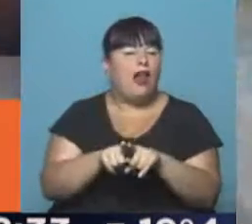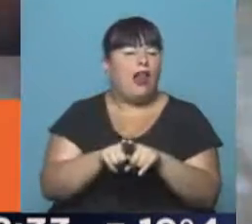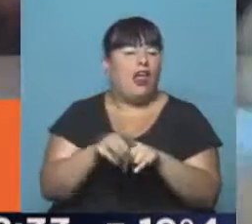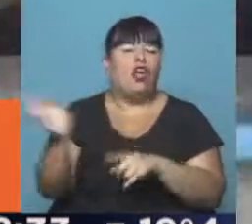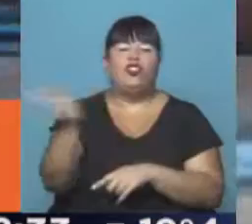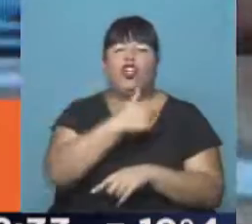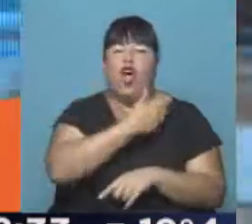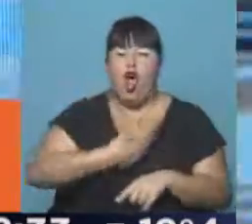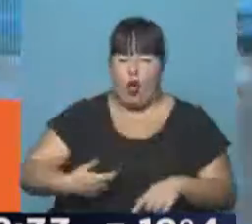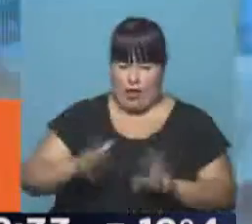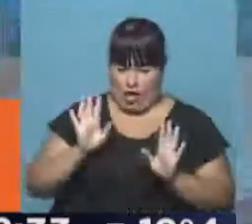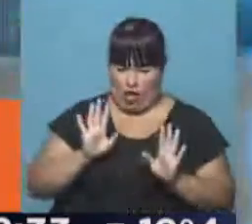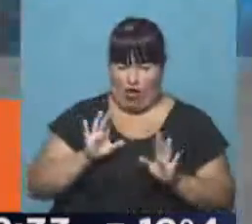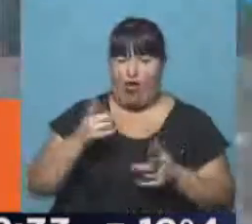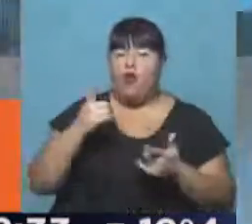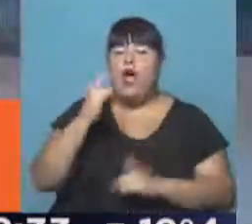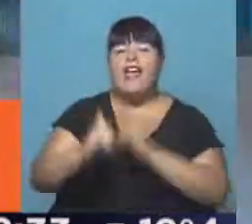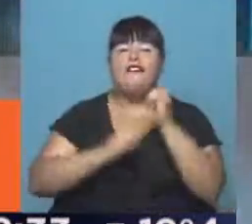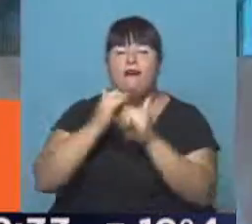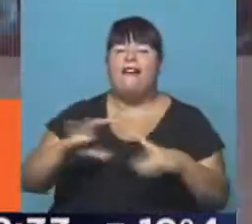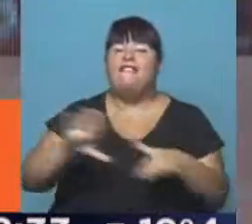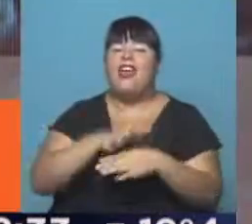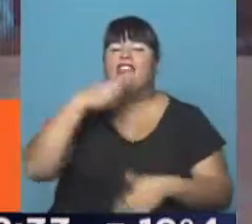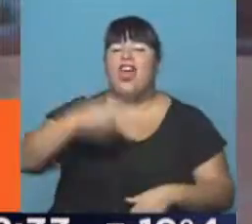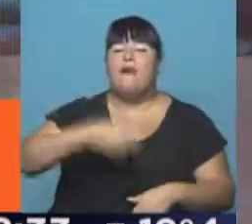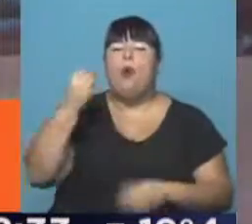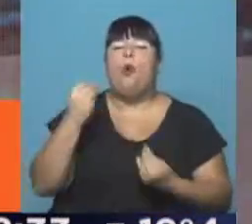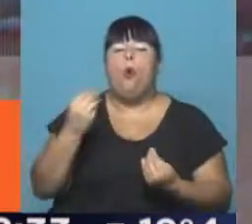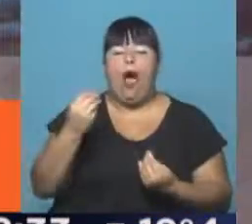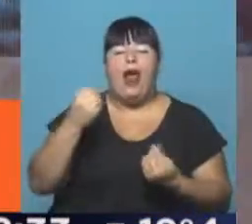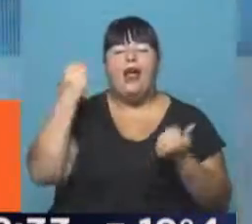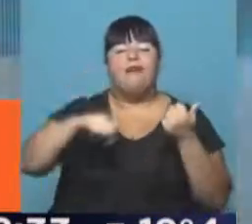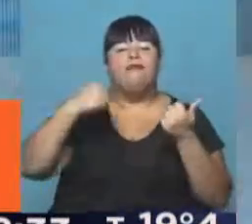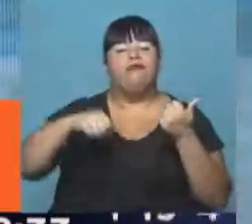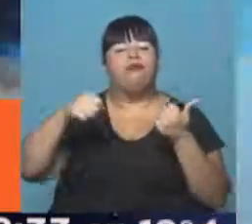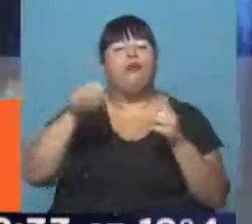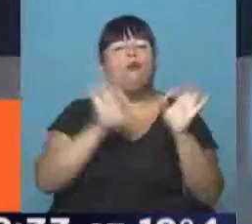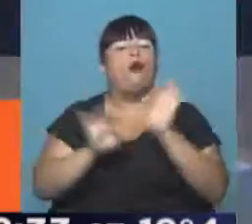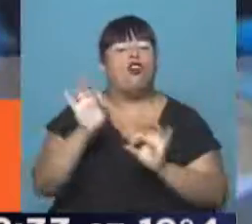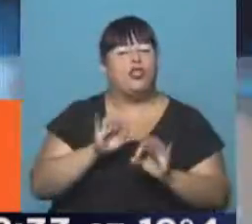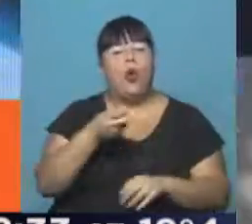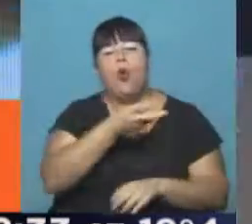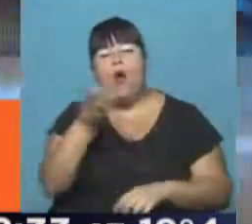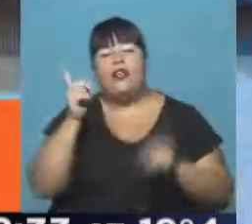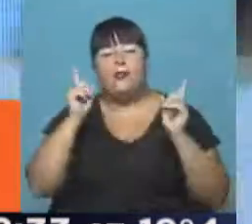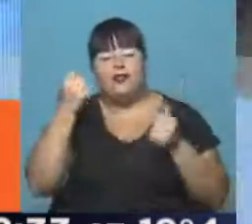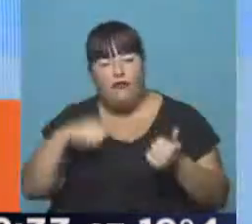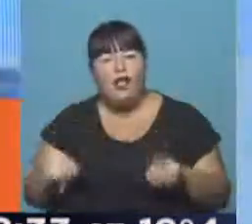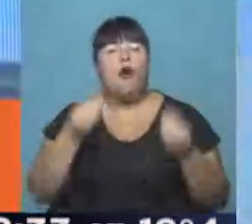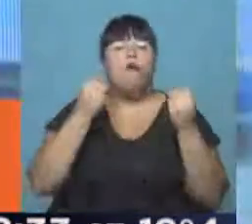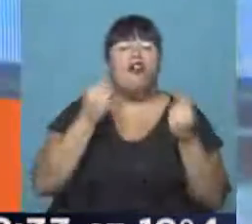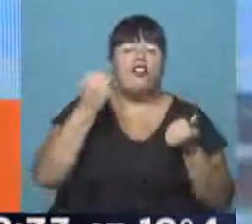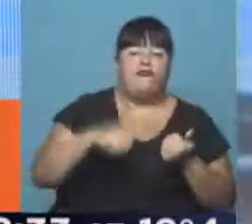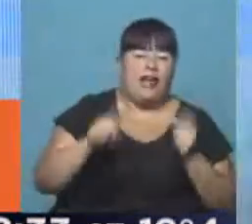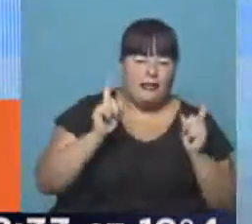los gobiernos y no hay información real sobre cuál es el porcentaje de ausentismo. ¿Cuántos docentes faltan? ¿Por qué